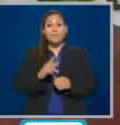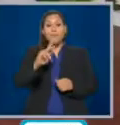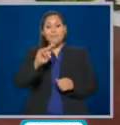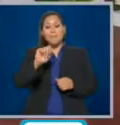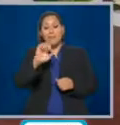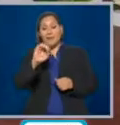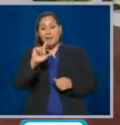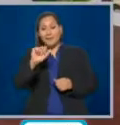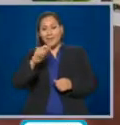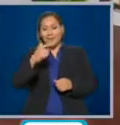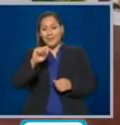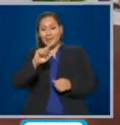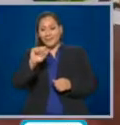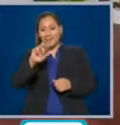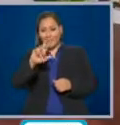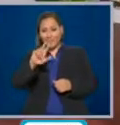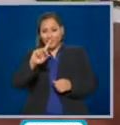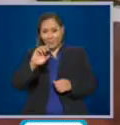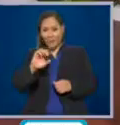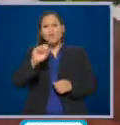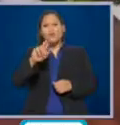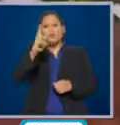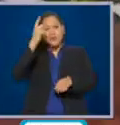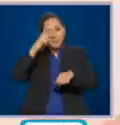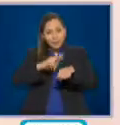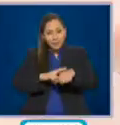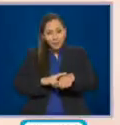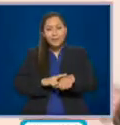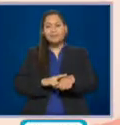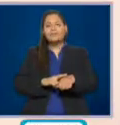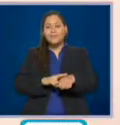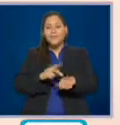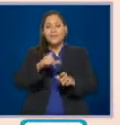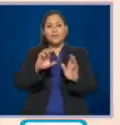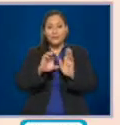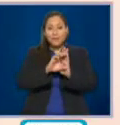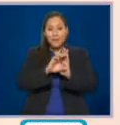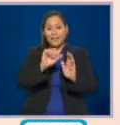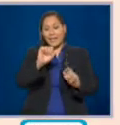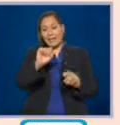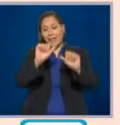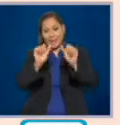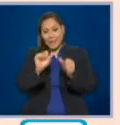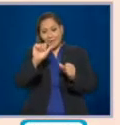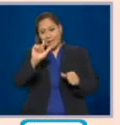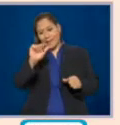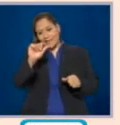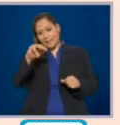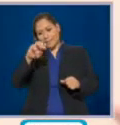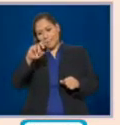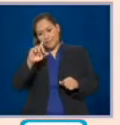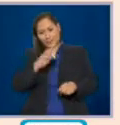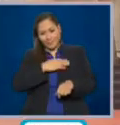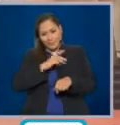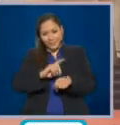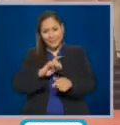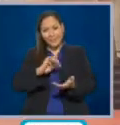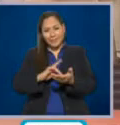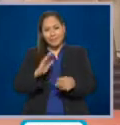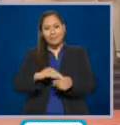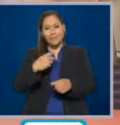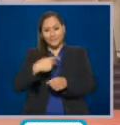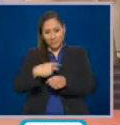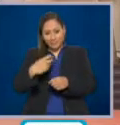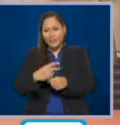Paola Gallardo es subdirectora del Laboratorio Arte Alameda. Bienvenida. Muchas Muy gracias, buenos días. Pame. Muchas gracias por invitarnos. ¿Qué tal, gracias,